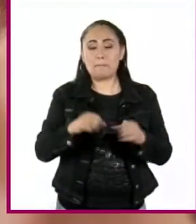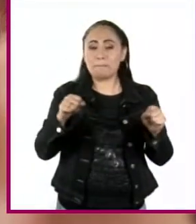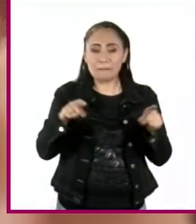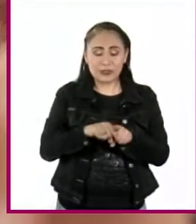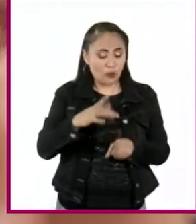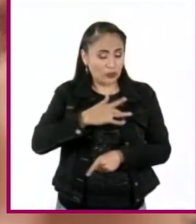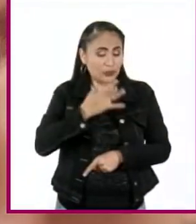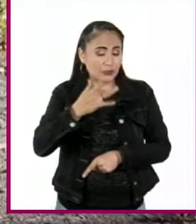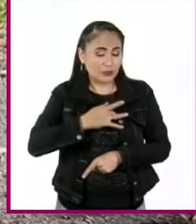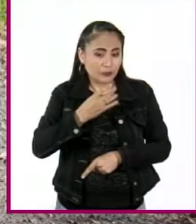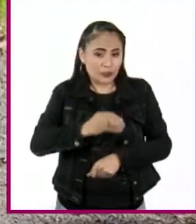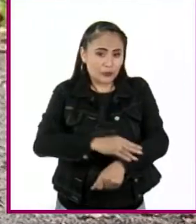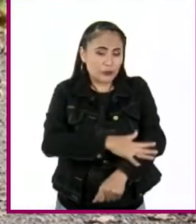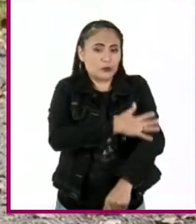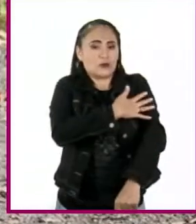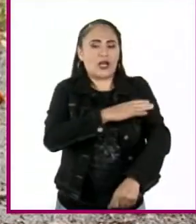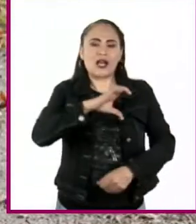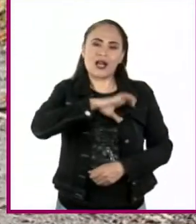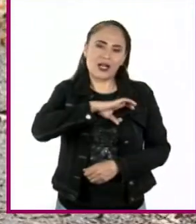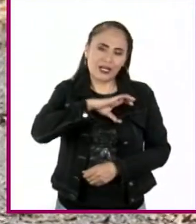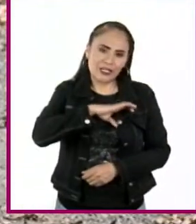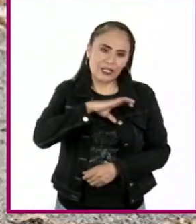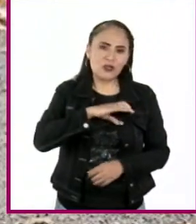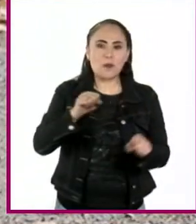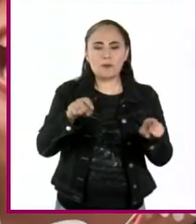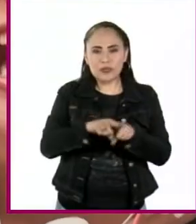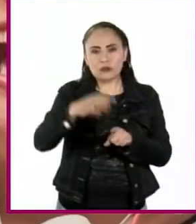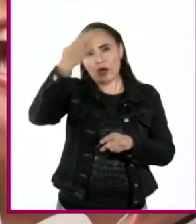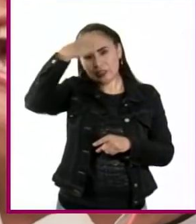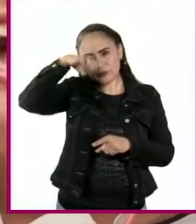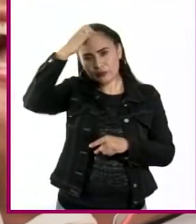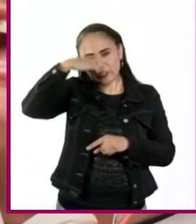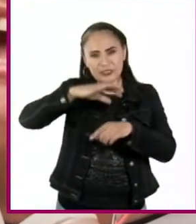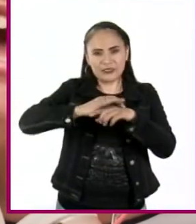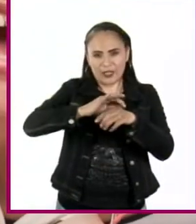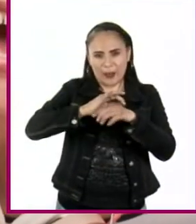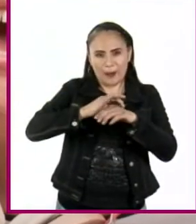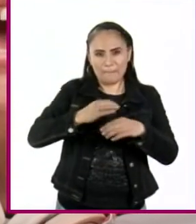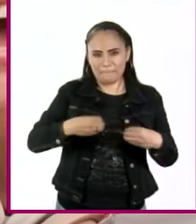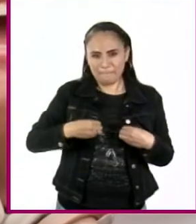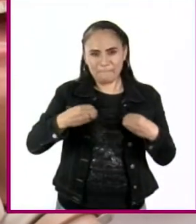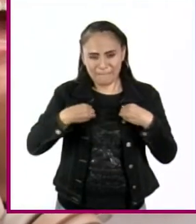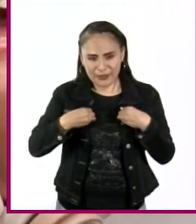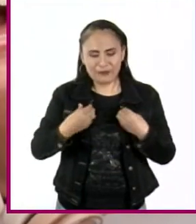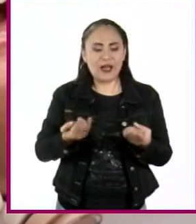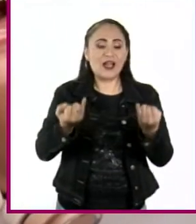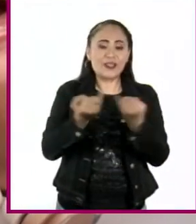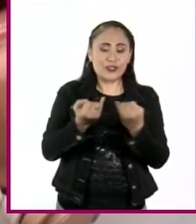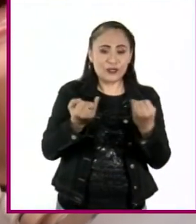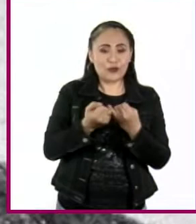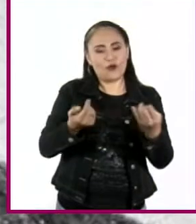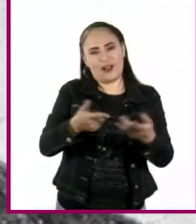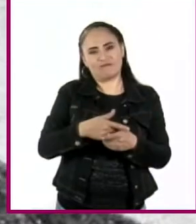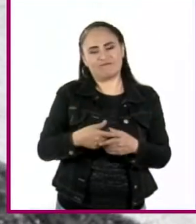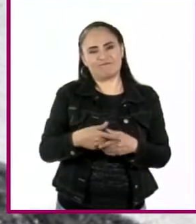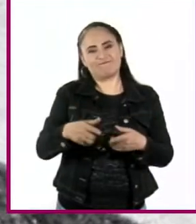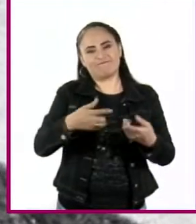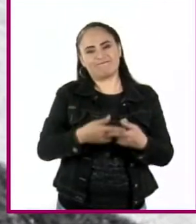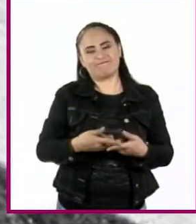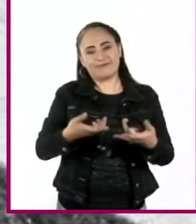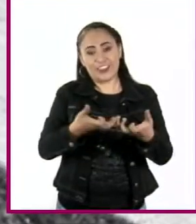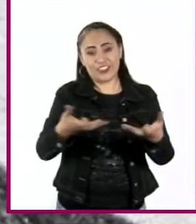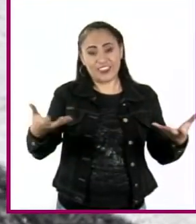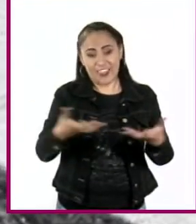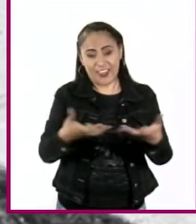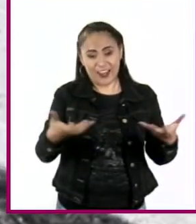sentimientos y afectos, por la experiencia vivida y la conciencia de pertenecer a nuestro terruño, del que